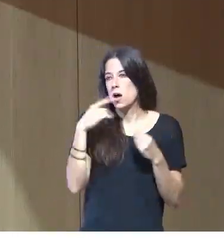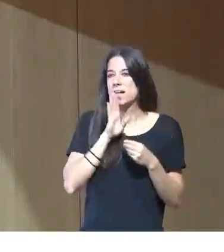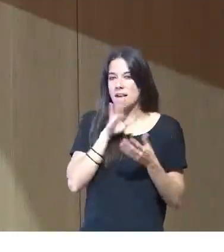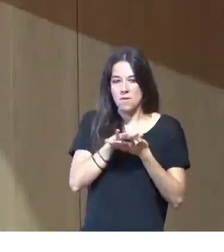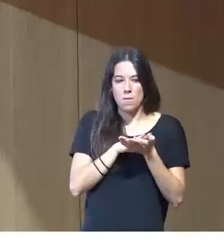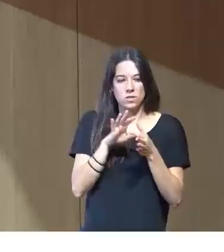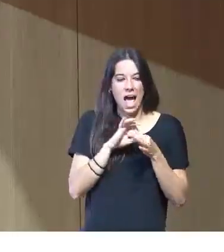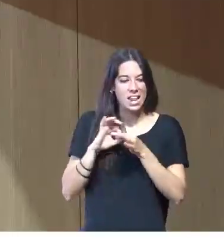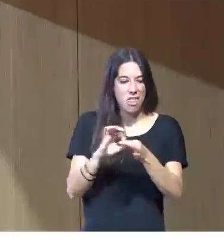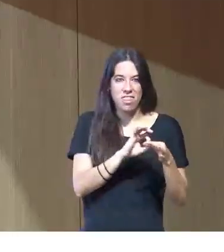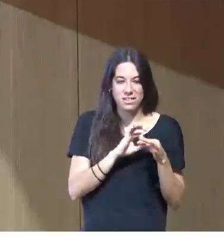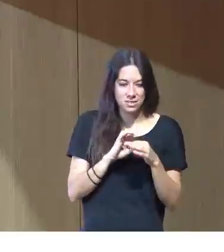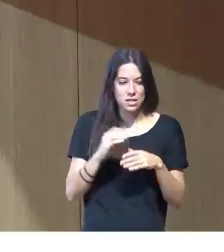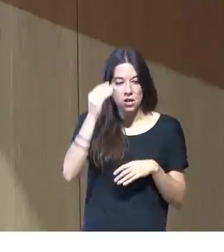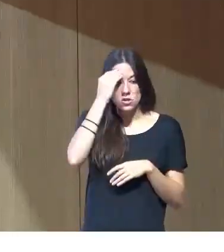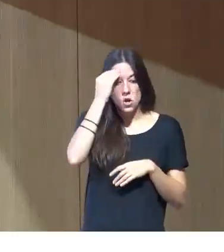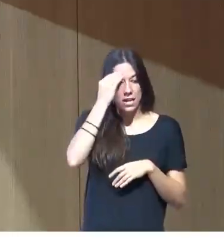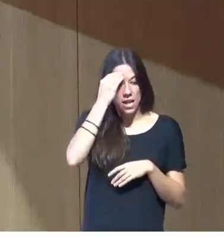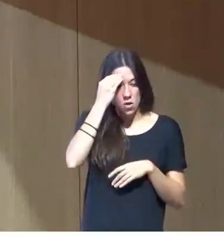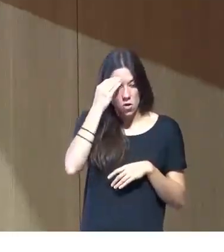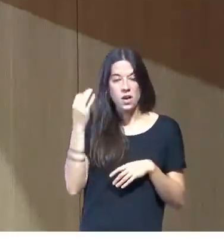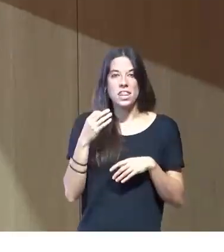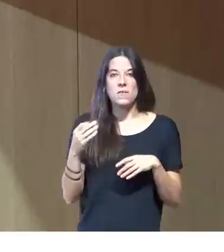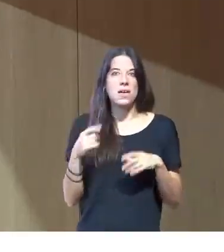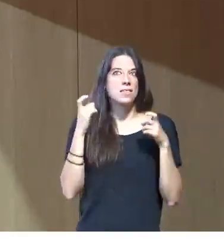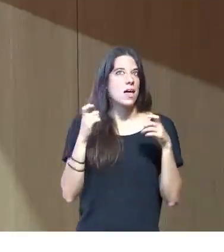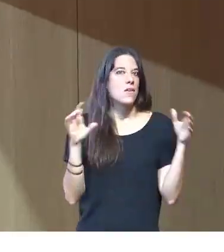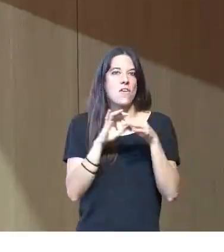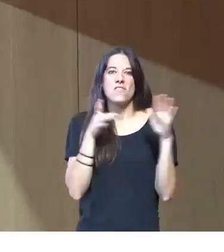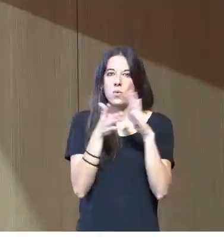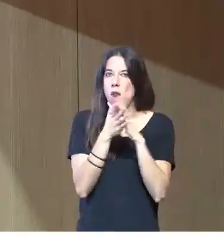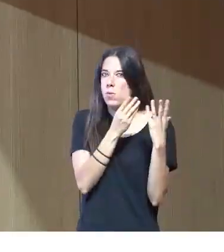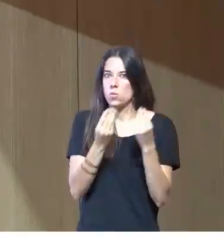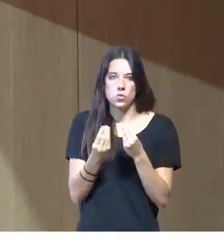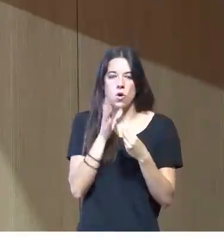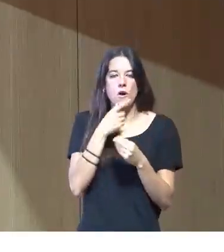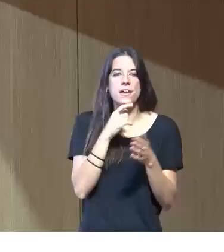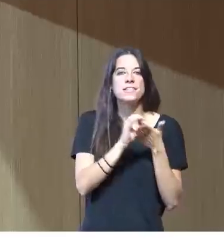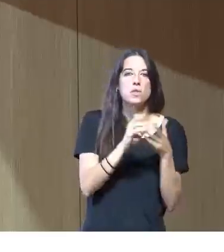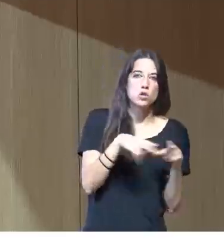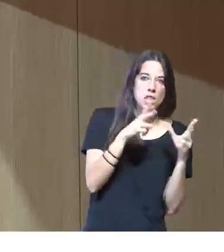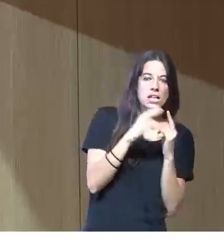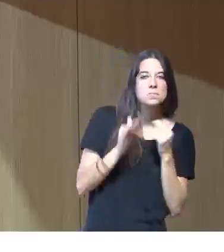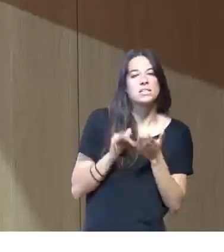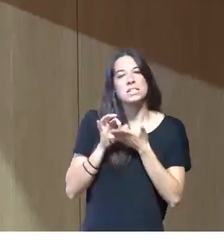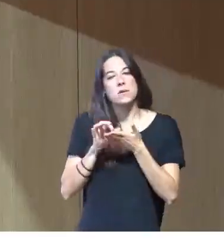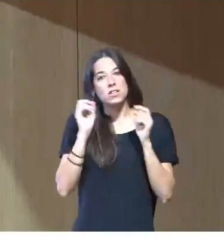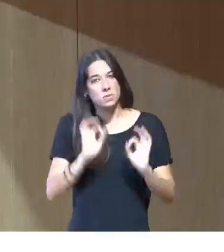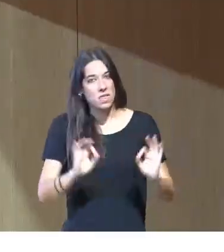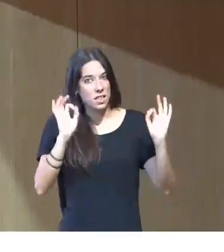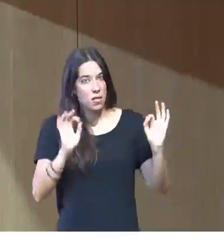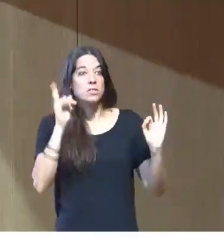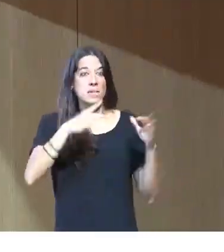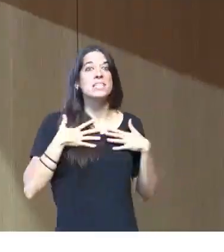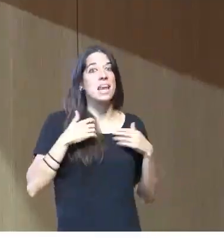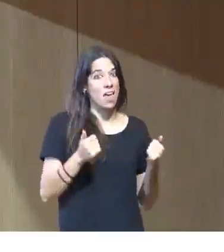tenemos que vincular mucho y además estar muy en coordinación servicios sociales y servicios sociales especializados y sanidad cuidado que